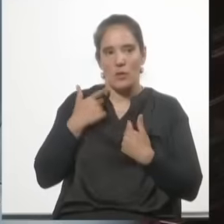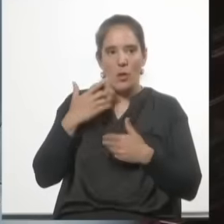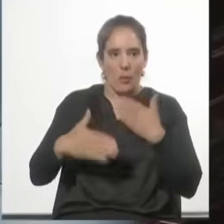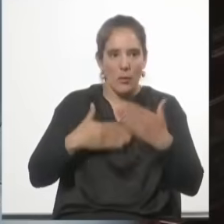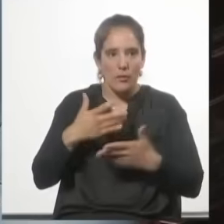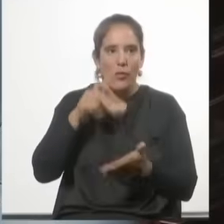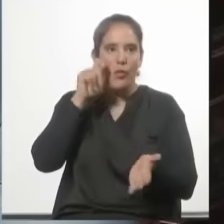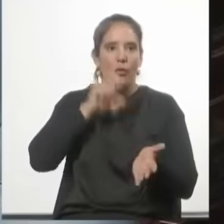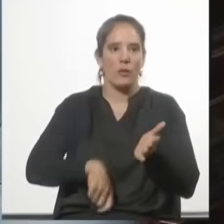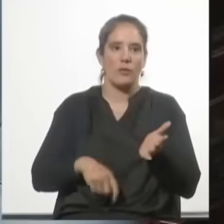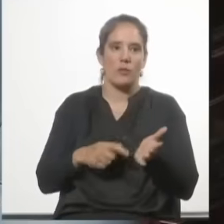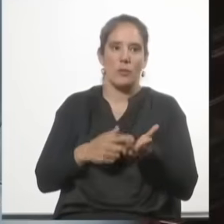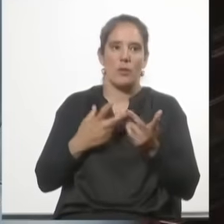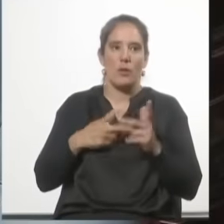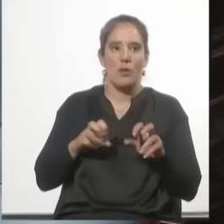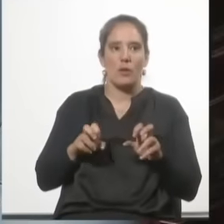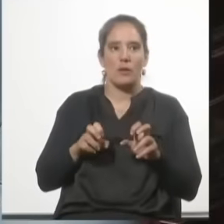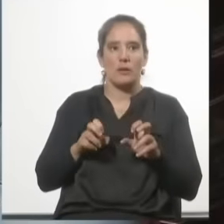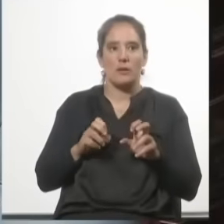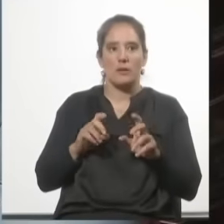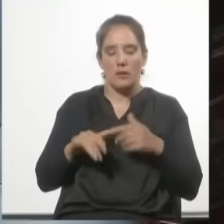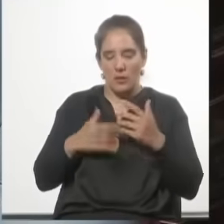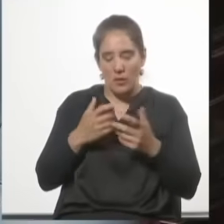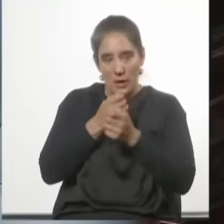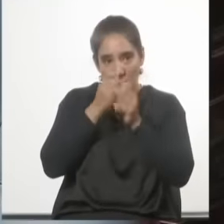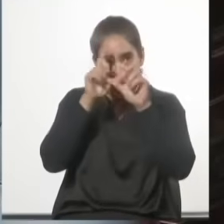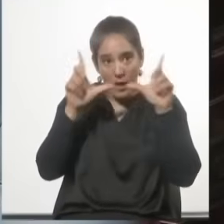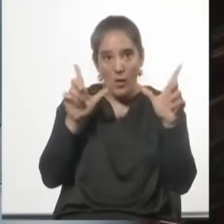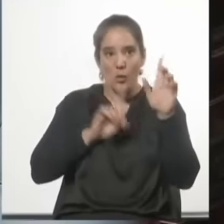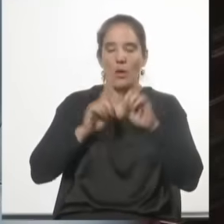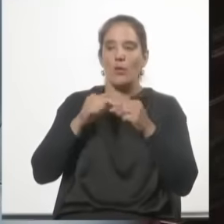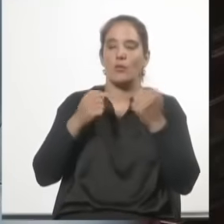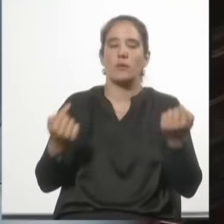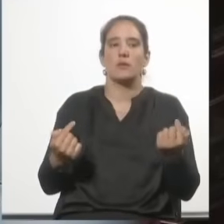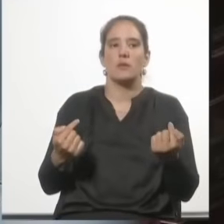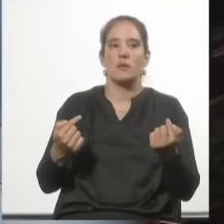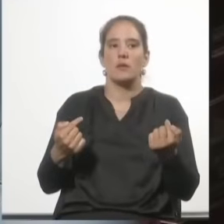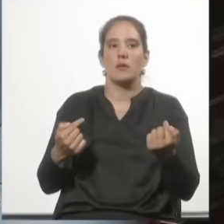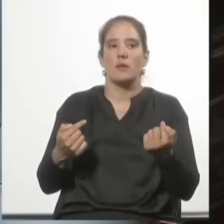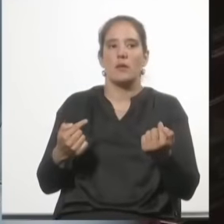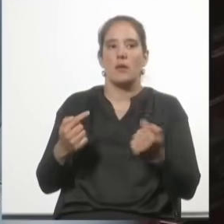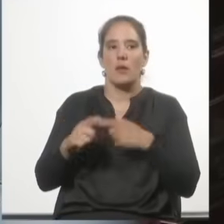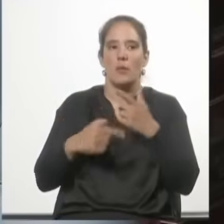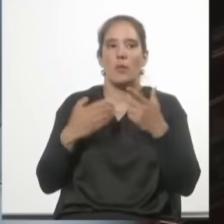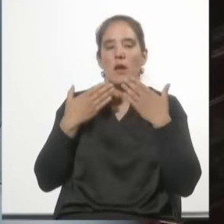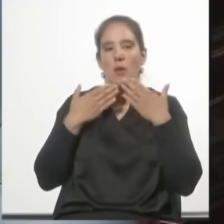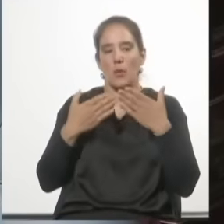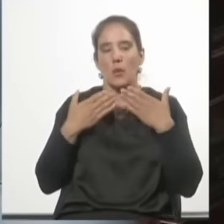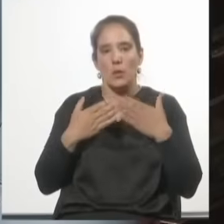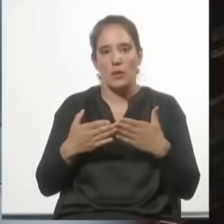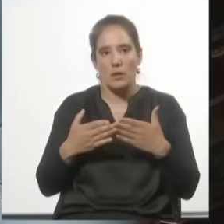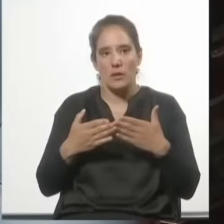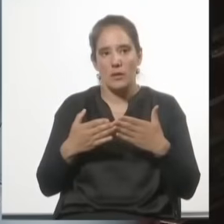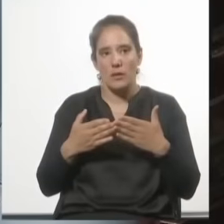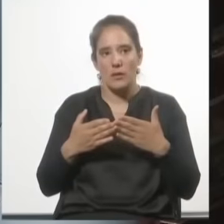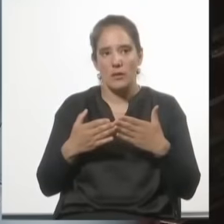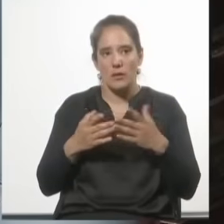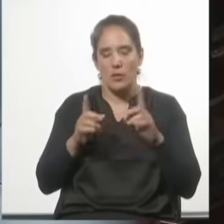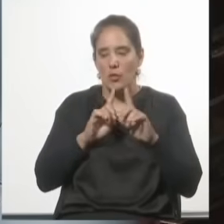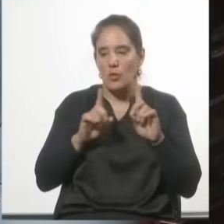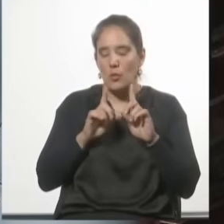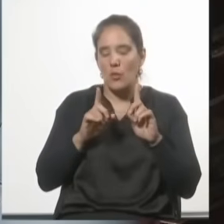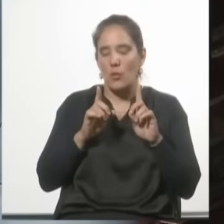proceso de contratación, pero a efectos de dejar en claro algunas cosas que luego vienen en las preguntas, me parece mejor. No voy a